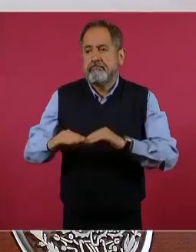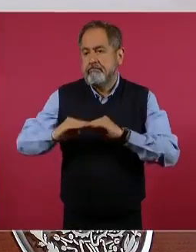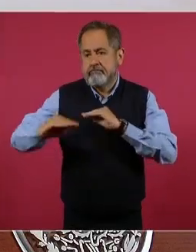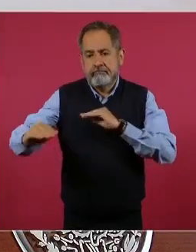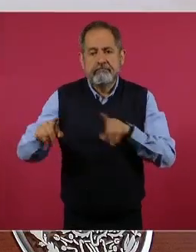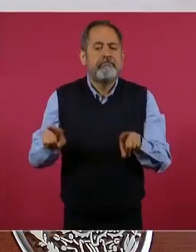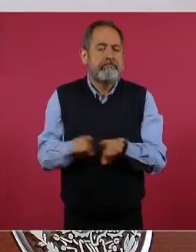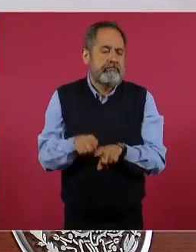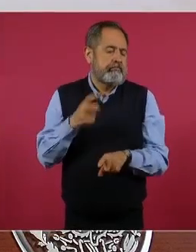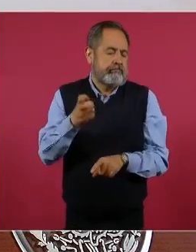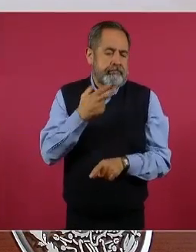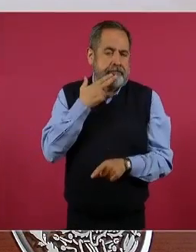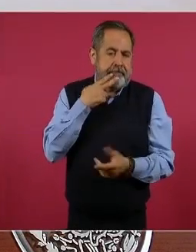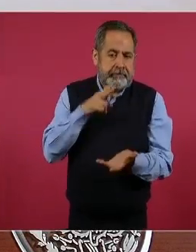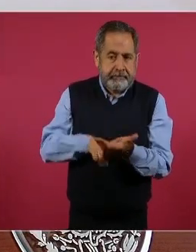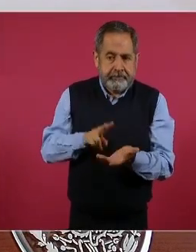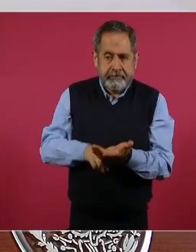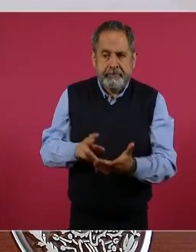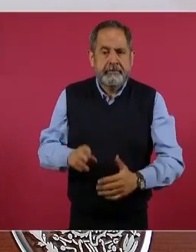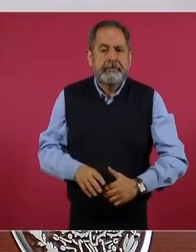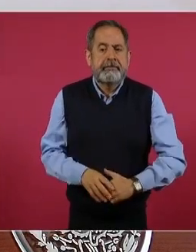y del presupuesto.